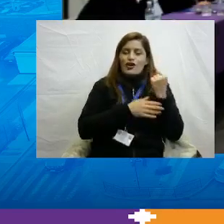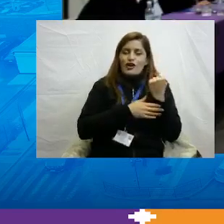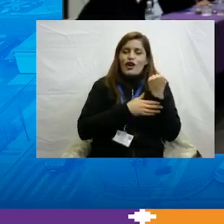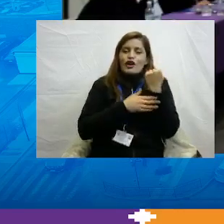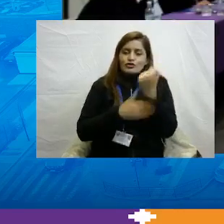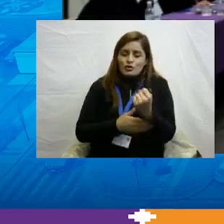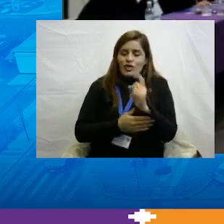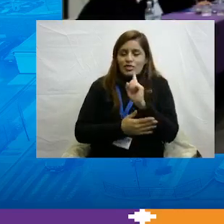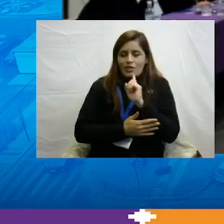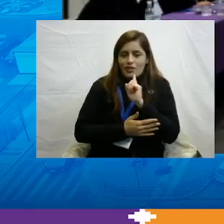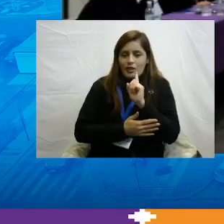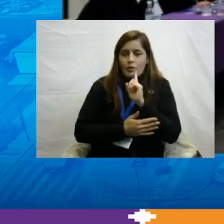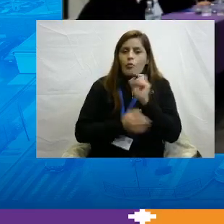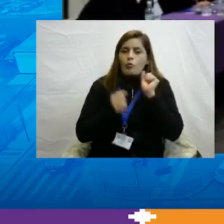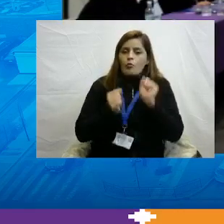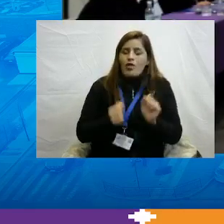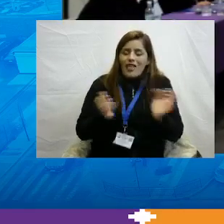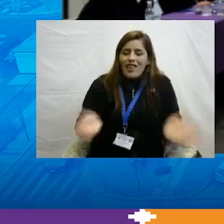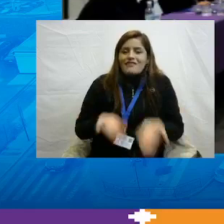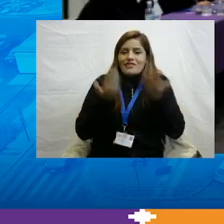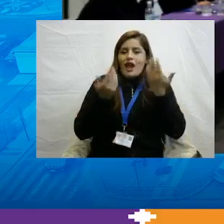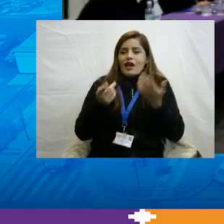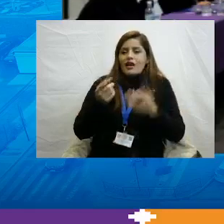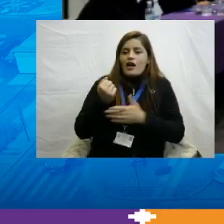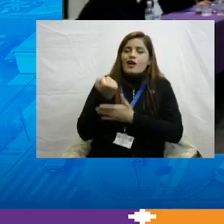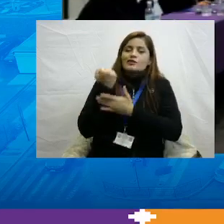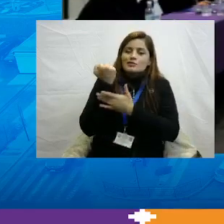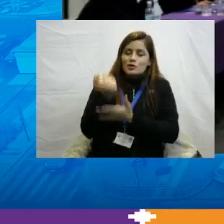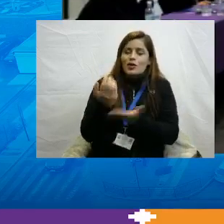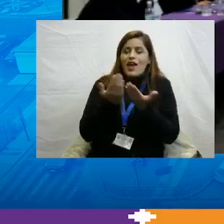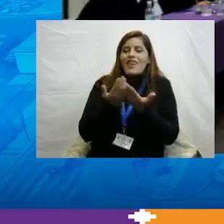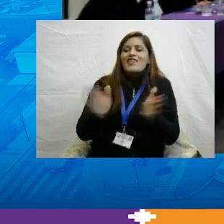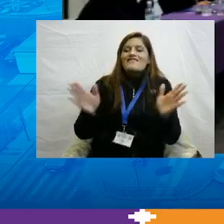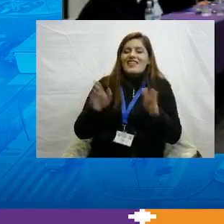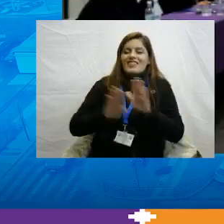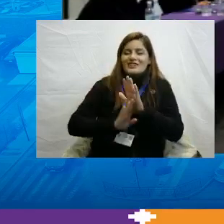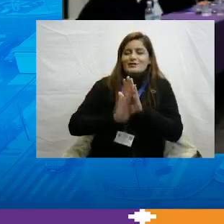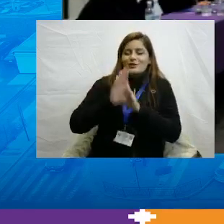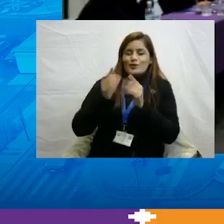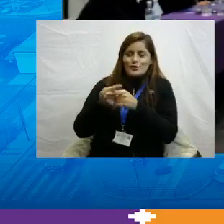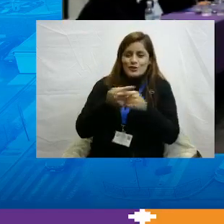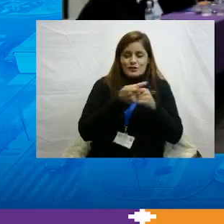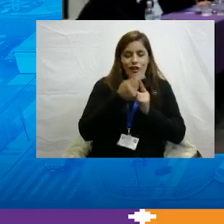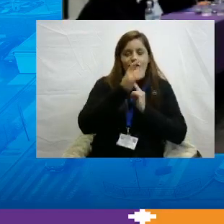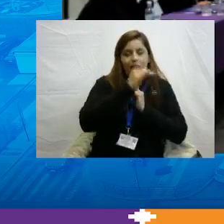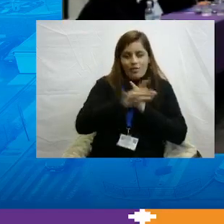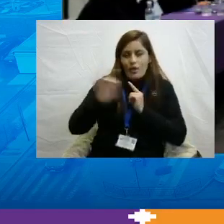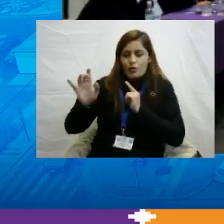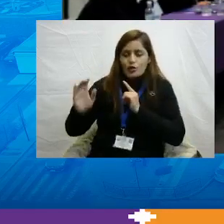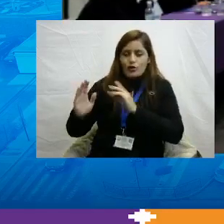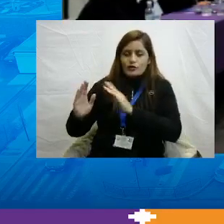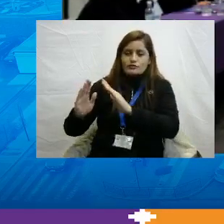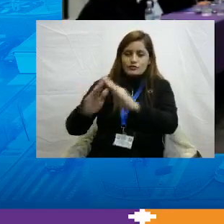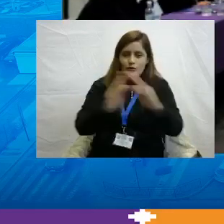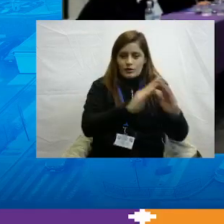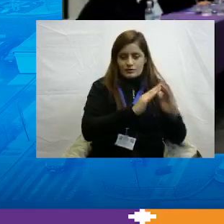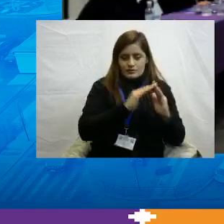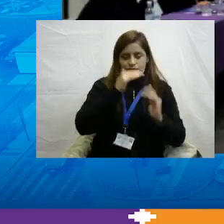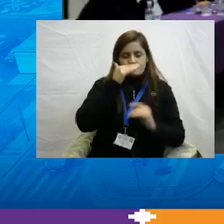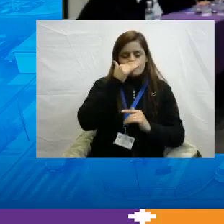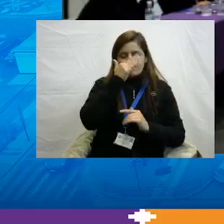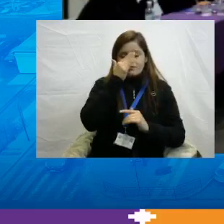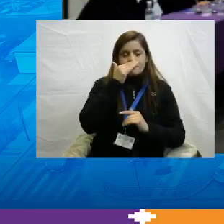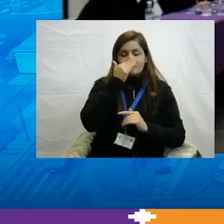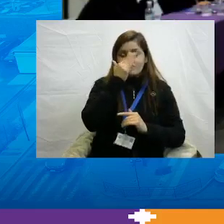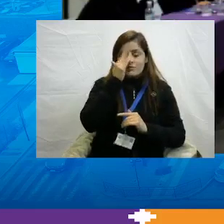momento para poder levantar esta sede y permitir el libre desarrollo social en cada uno de los barrios. Yo encuentro que es súper importante que